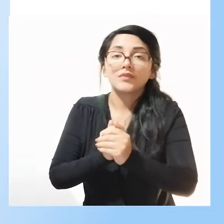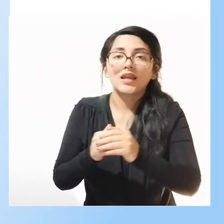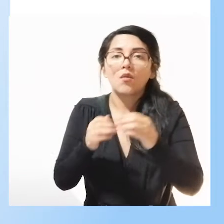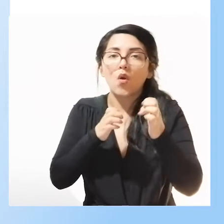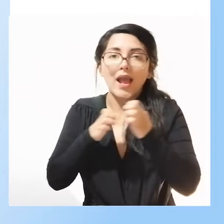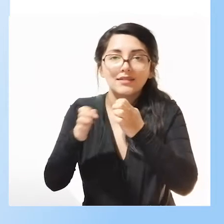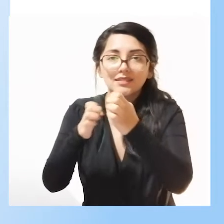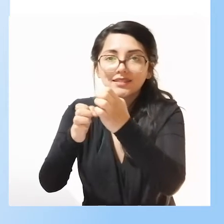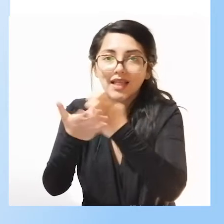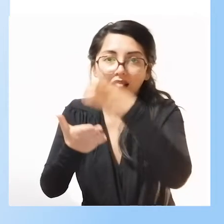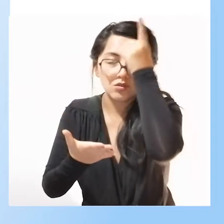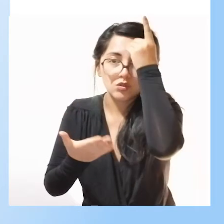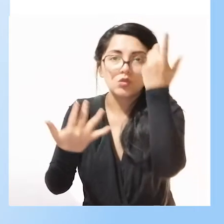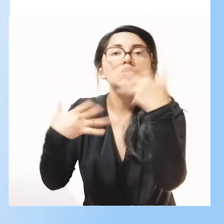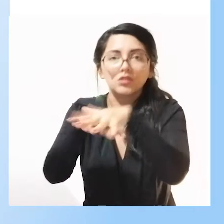educativas inclusivas.